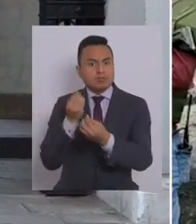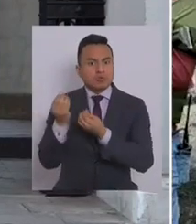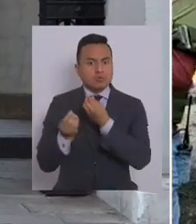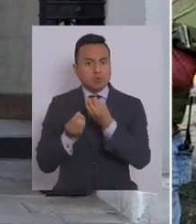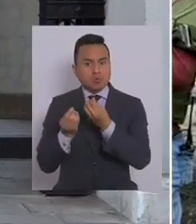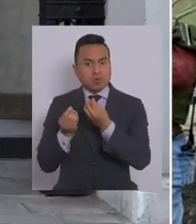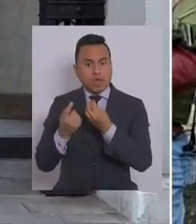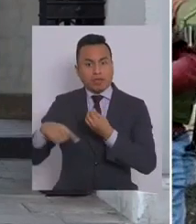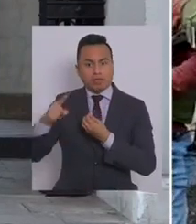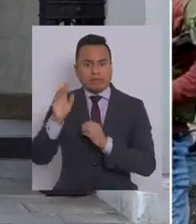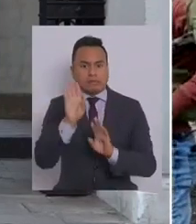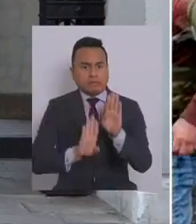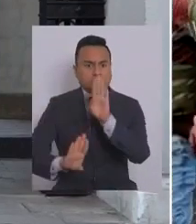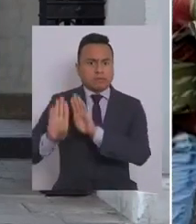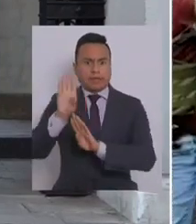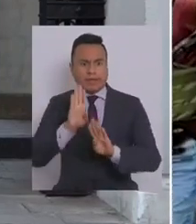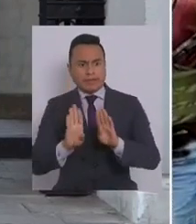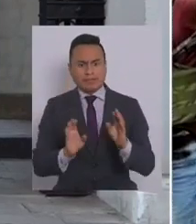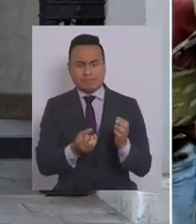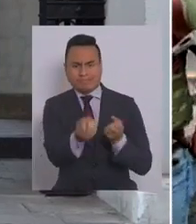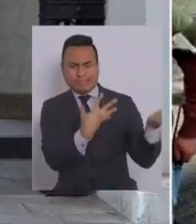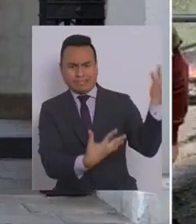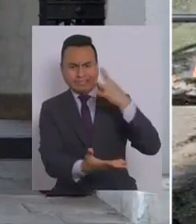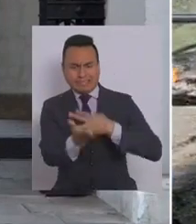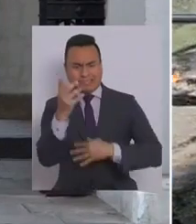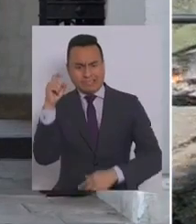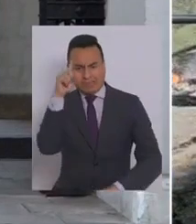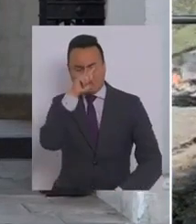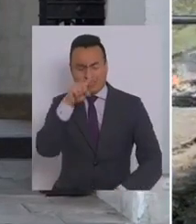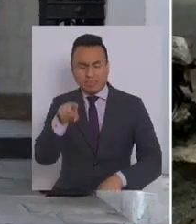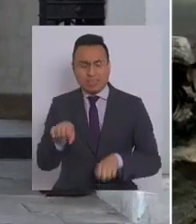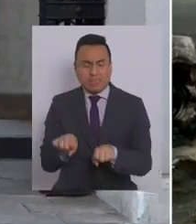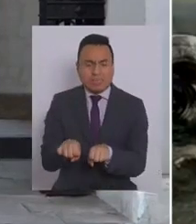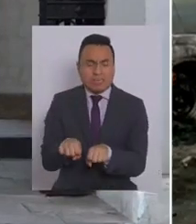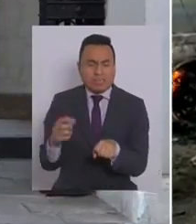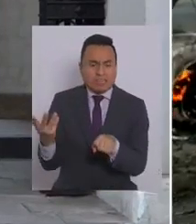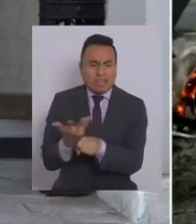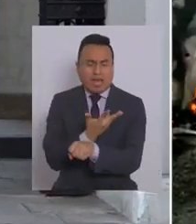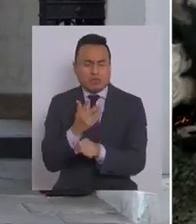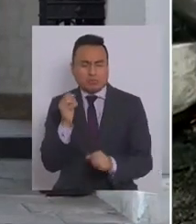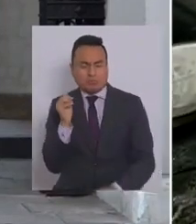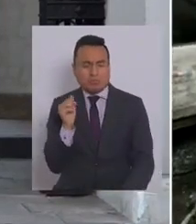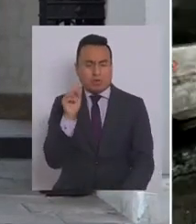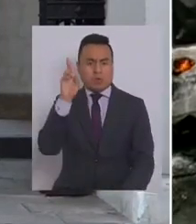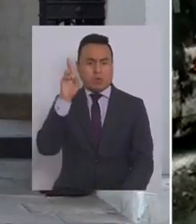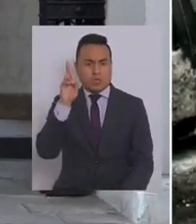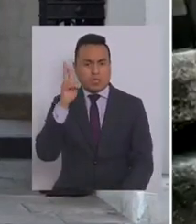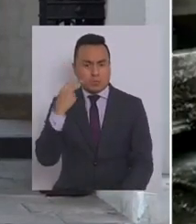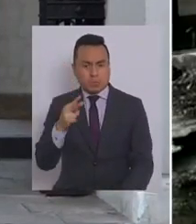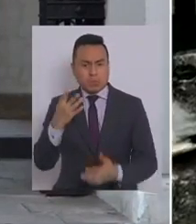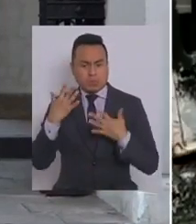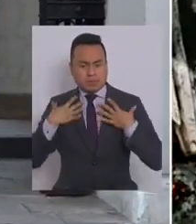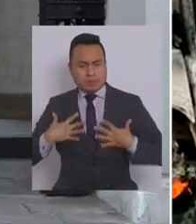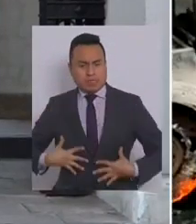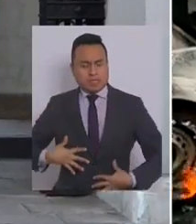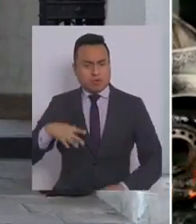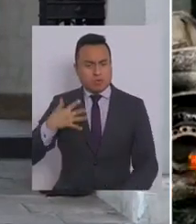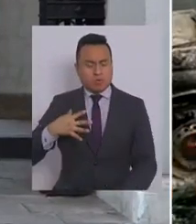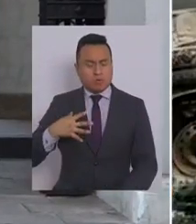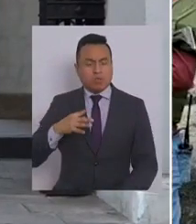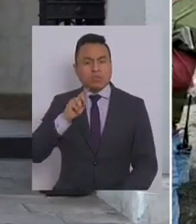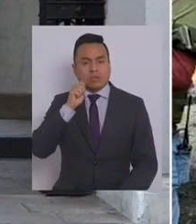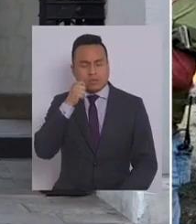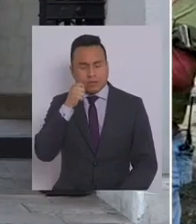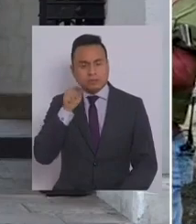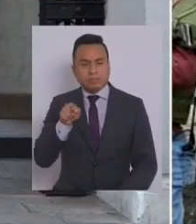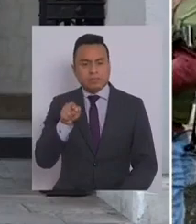que protegerse para evitar daños mayores a su integridad física, y por lo